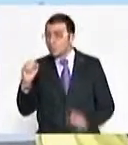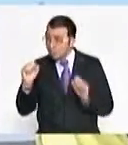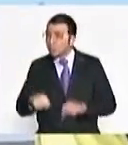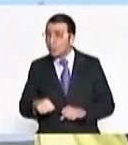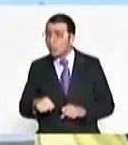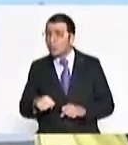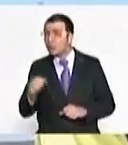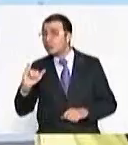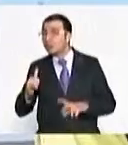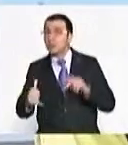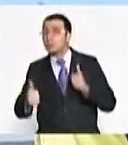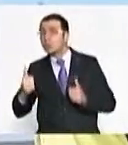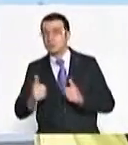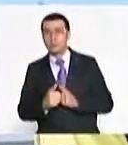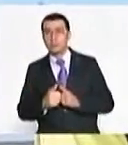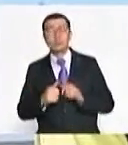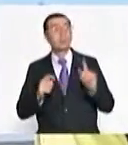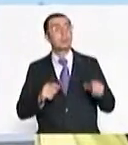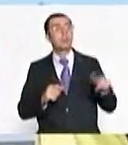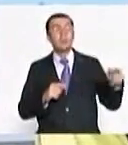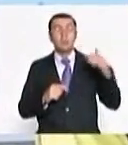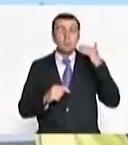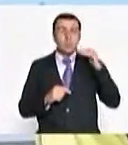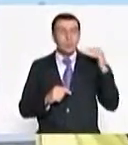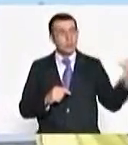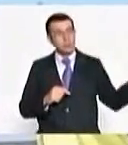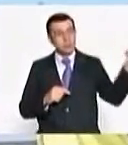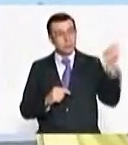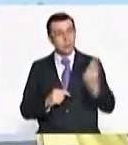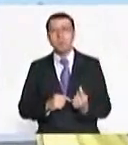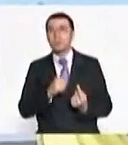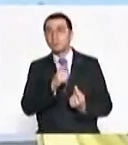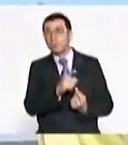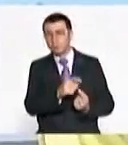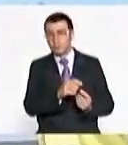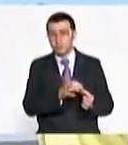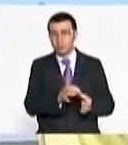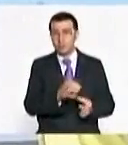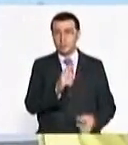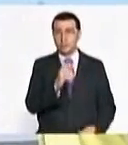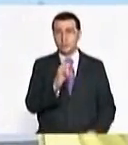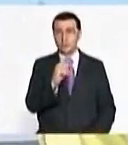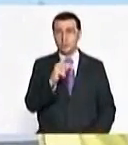que viene de, ¿qué parte? De Fundación Magdalena. Fundación Magdalena.